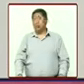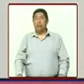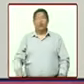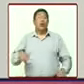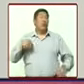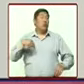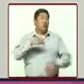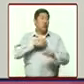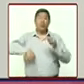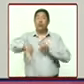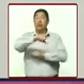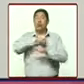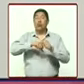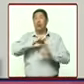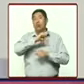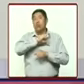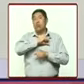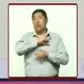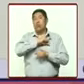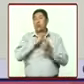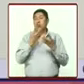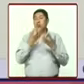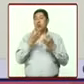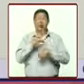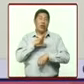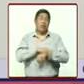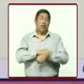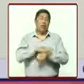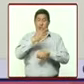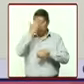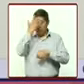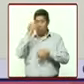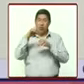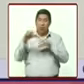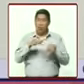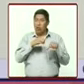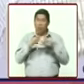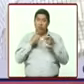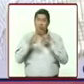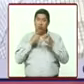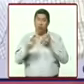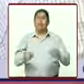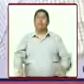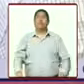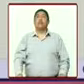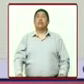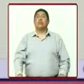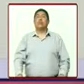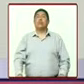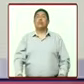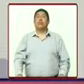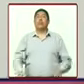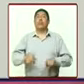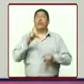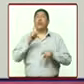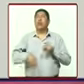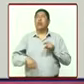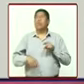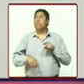Estamos rodeados de policía, nos quieren aprehender por ejercer la función jurisdiccional. No